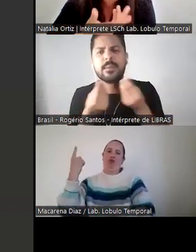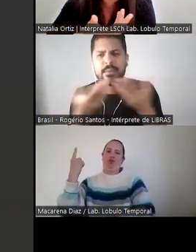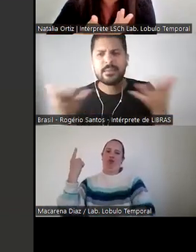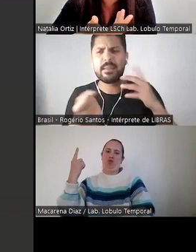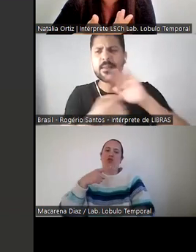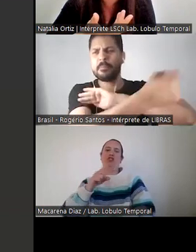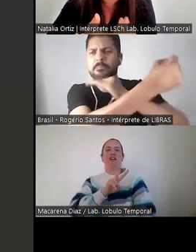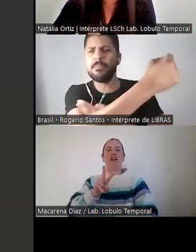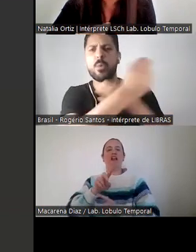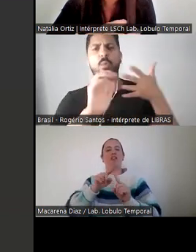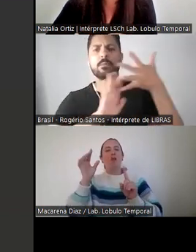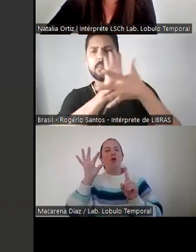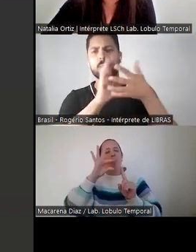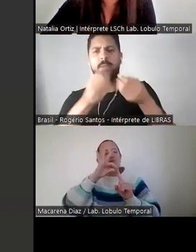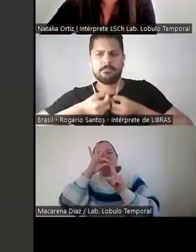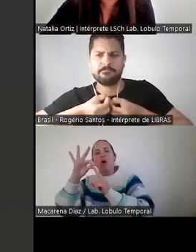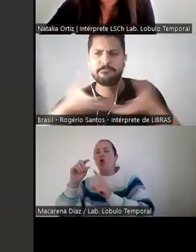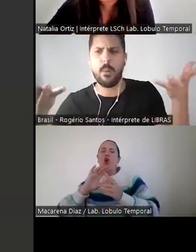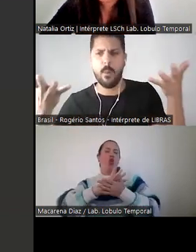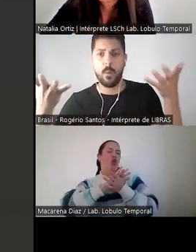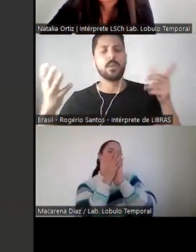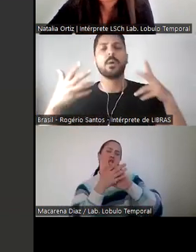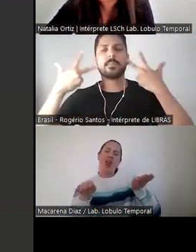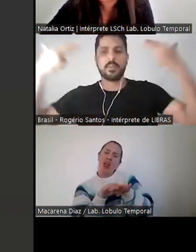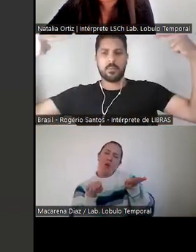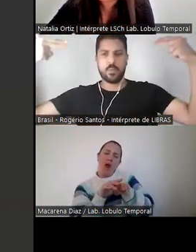la lengua, que es la lengua de manera natural,